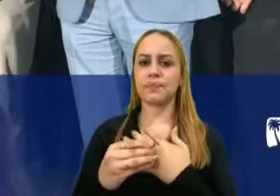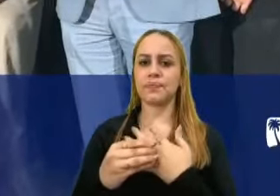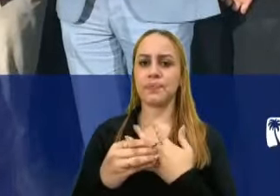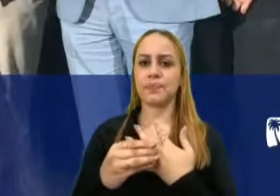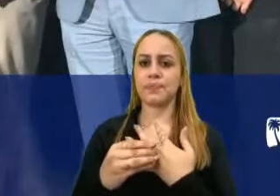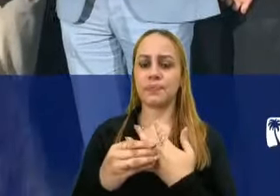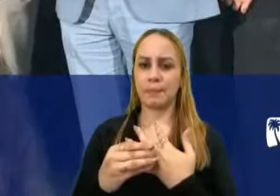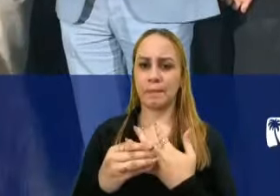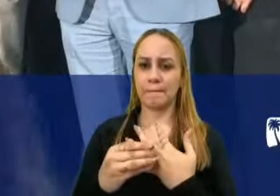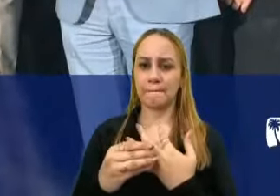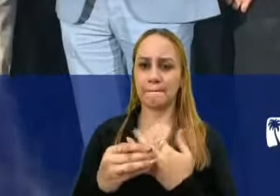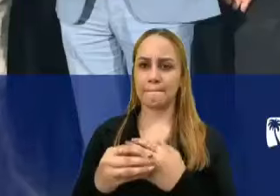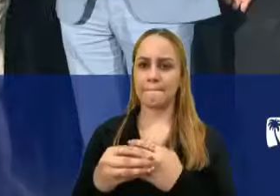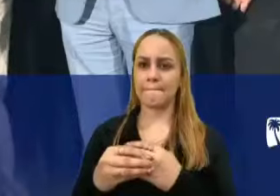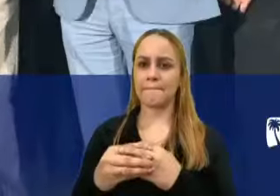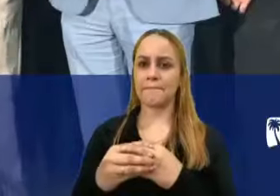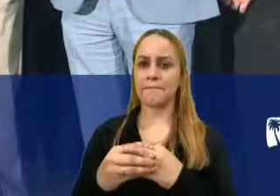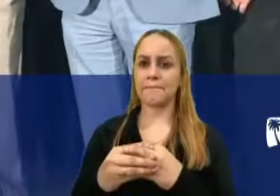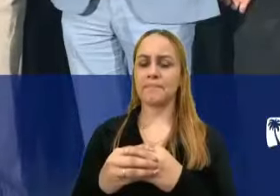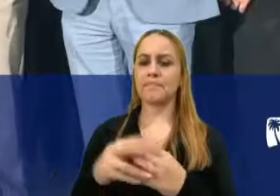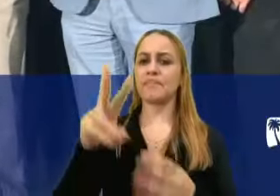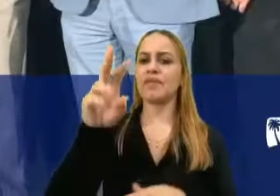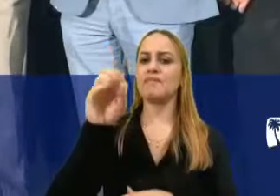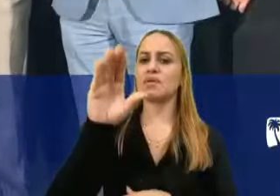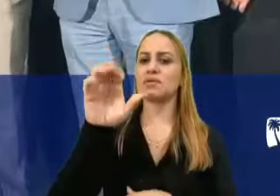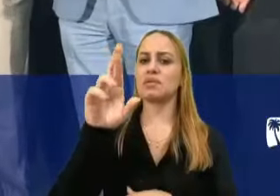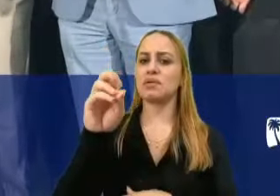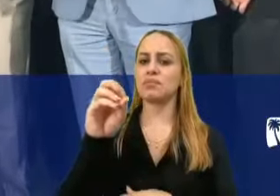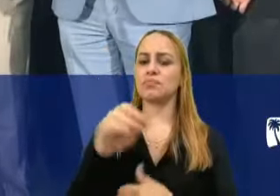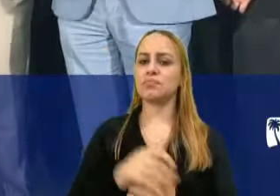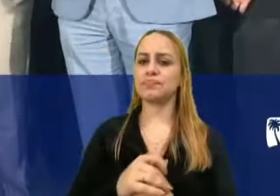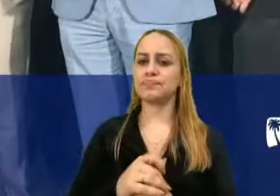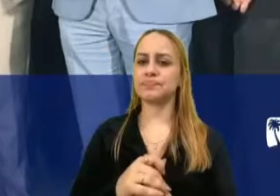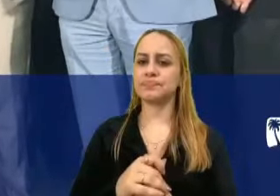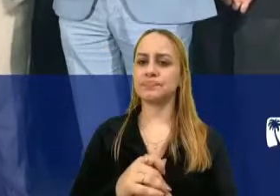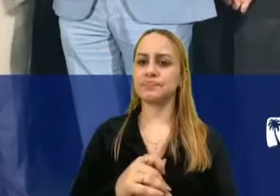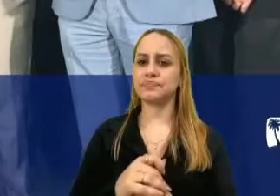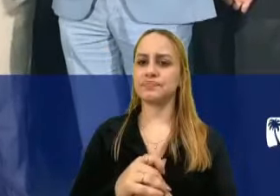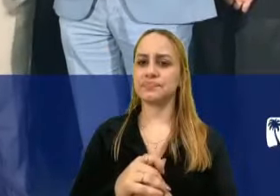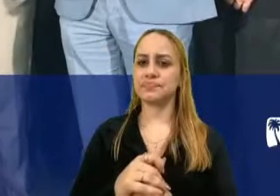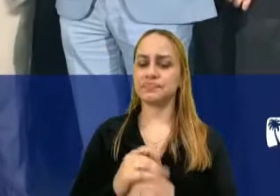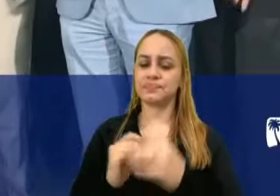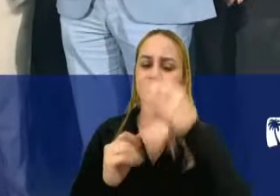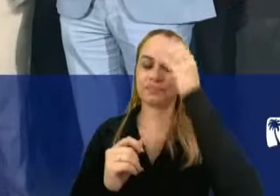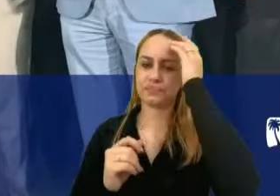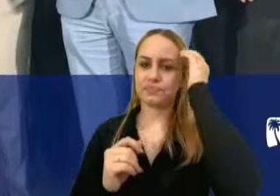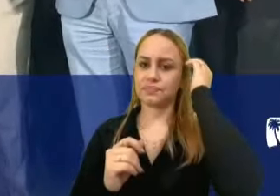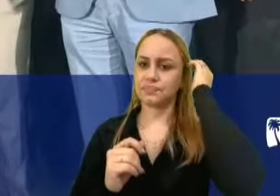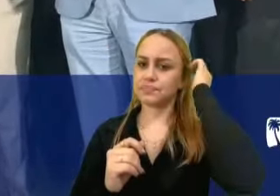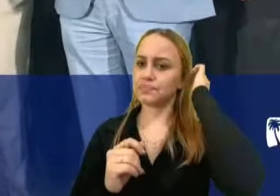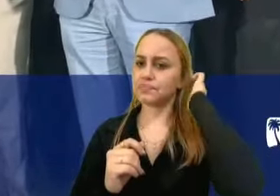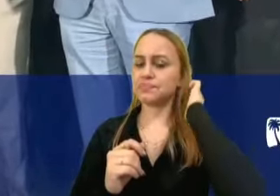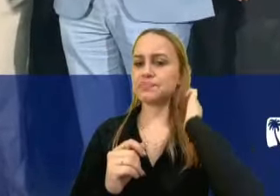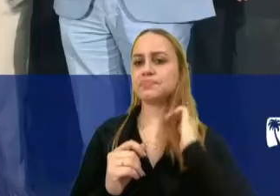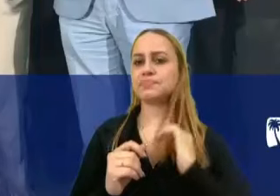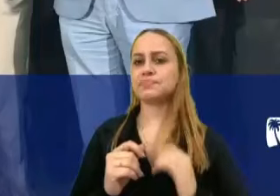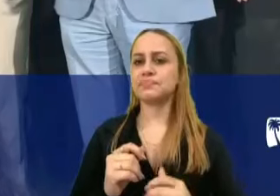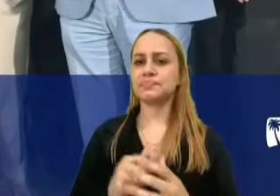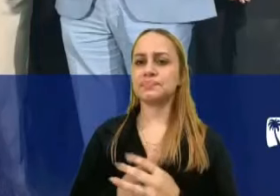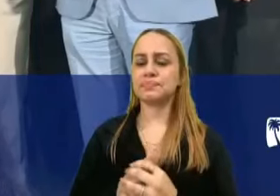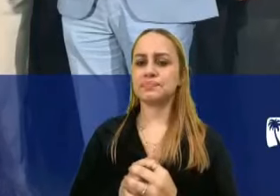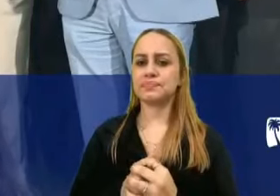eh Buenos días a todas y todos quería preguntarles un seguimiento al asunto del tribunal supremo cuando usted llegue a la